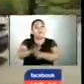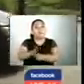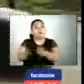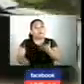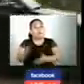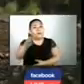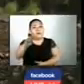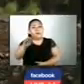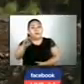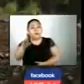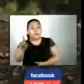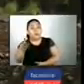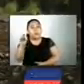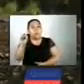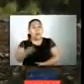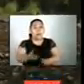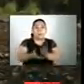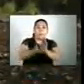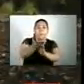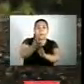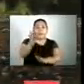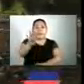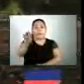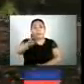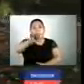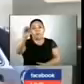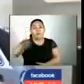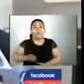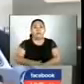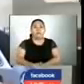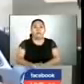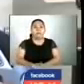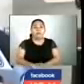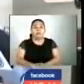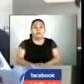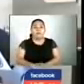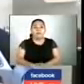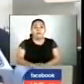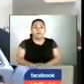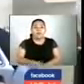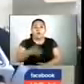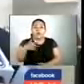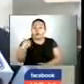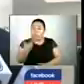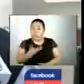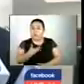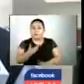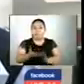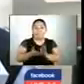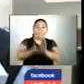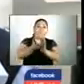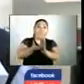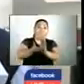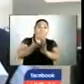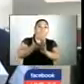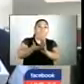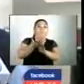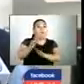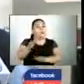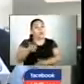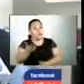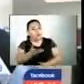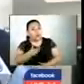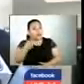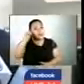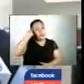2021 el rubro crezca un 4%. Venimos en una franca recuperación. Este año esperamos